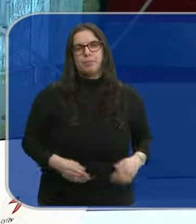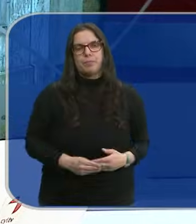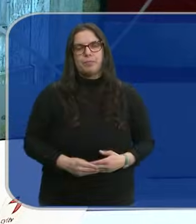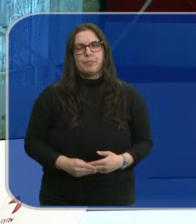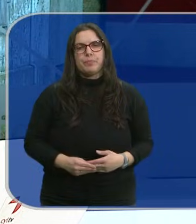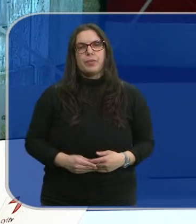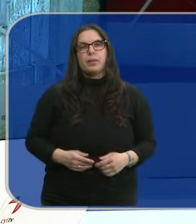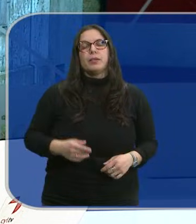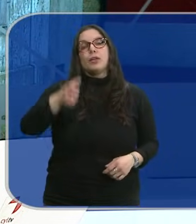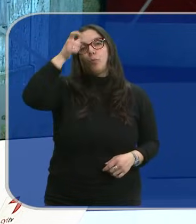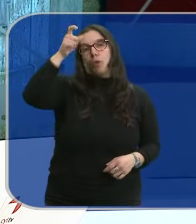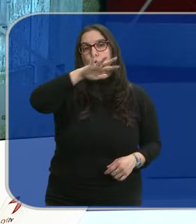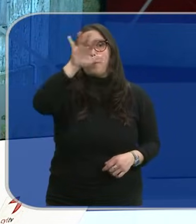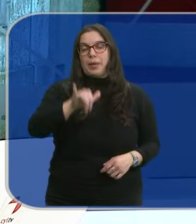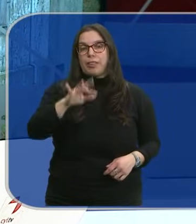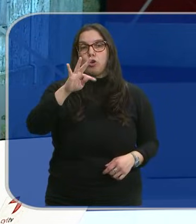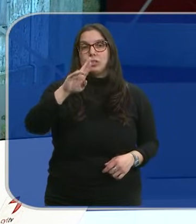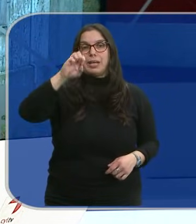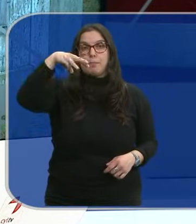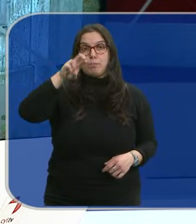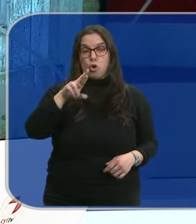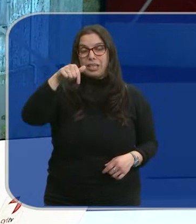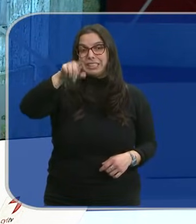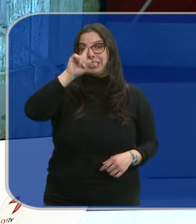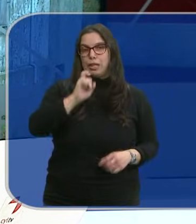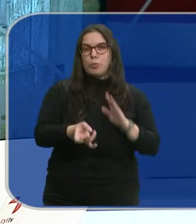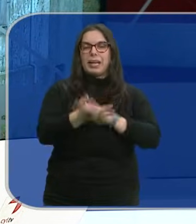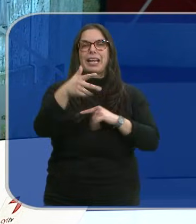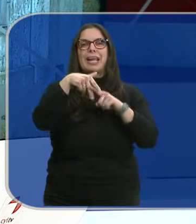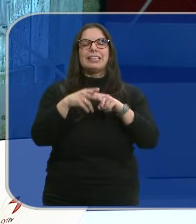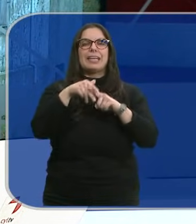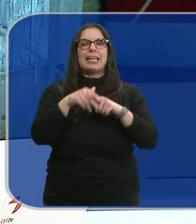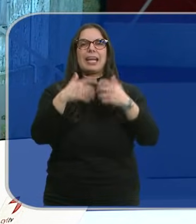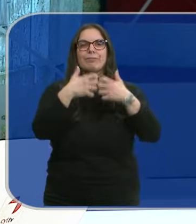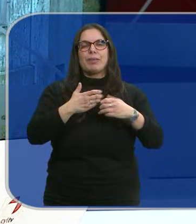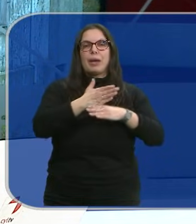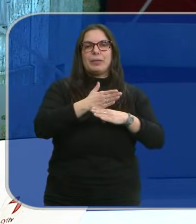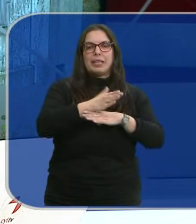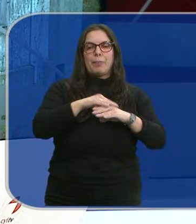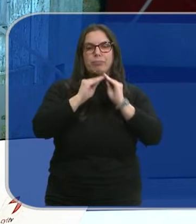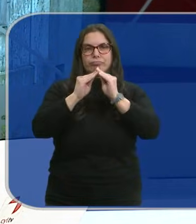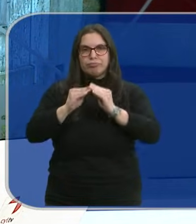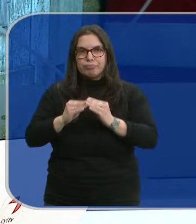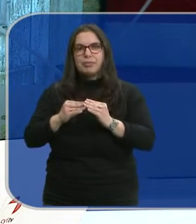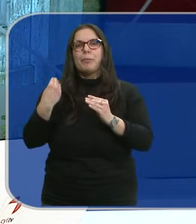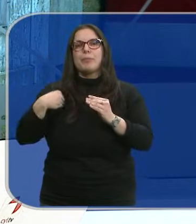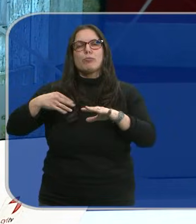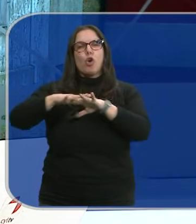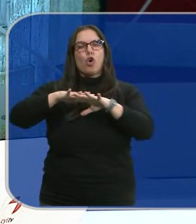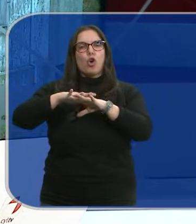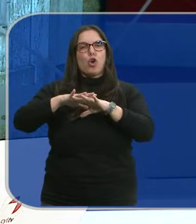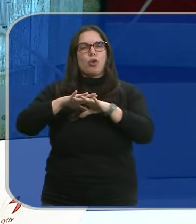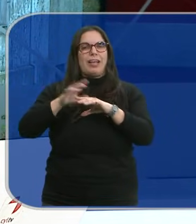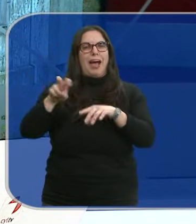La localidad berciana de Tremor de Arriba contará en 2026 con un taller de carpintería para la producción de colmenas de abeja. El Ayuntamiento de